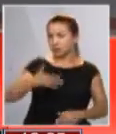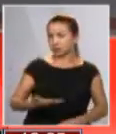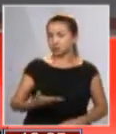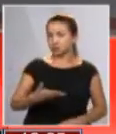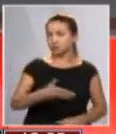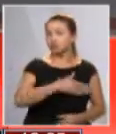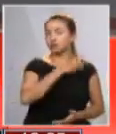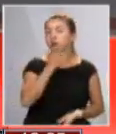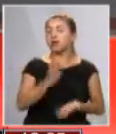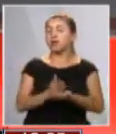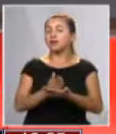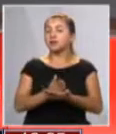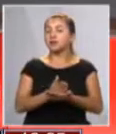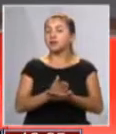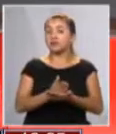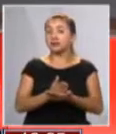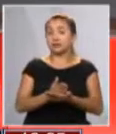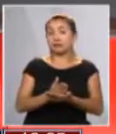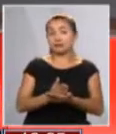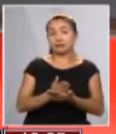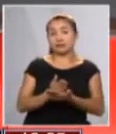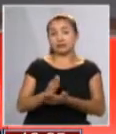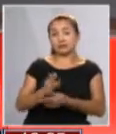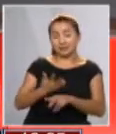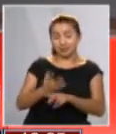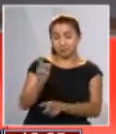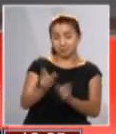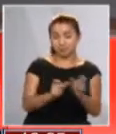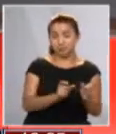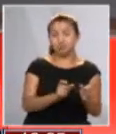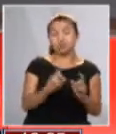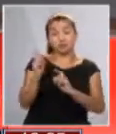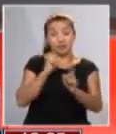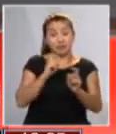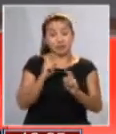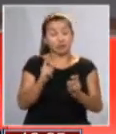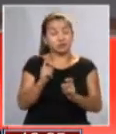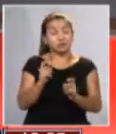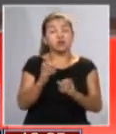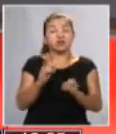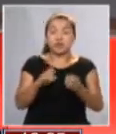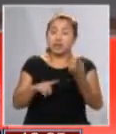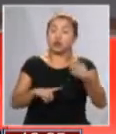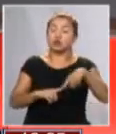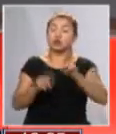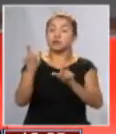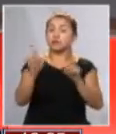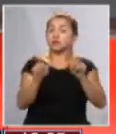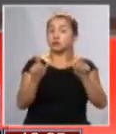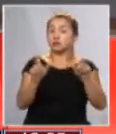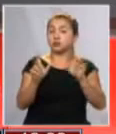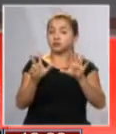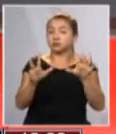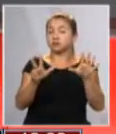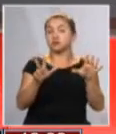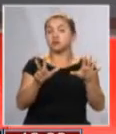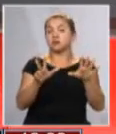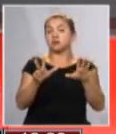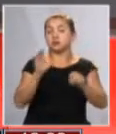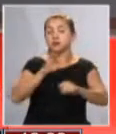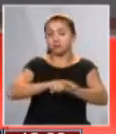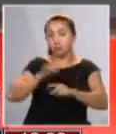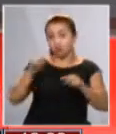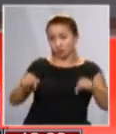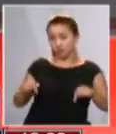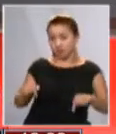las que están arriesgando los controladores de Penta y el resto de los ocho digamos, formalizados el día de